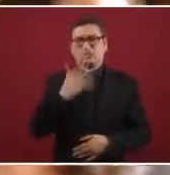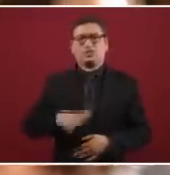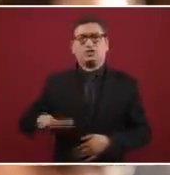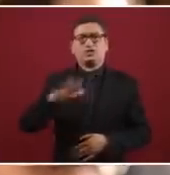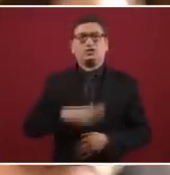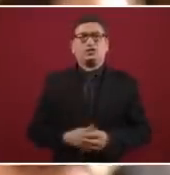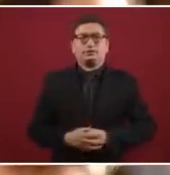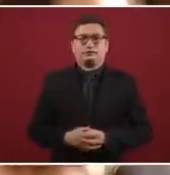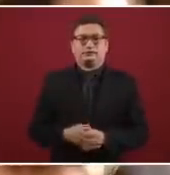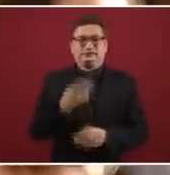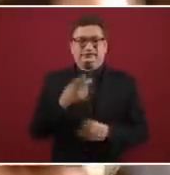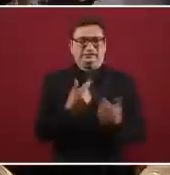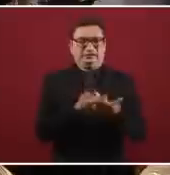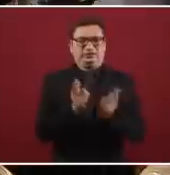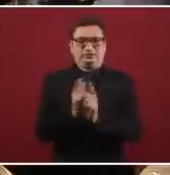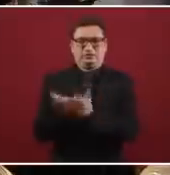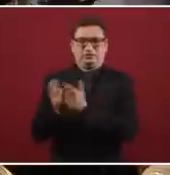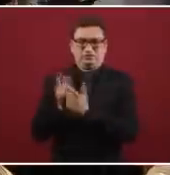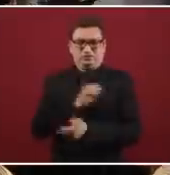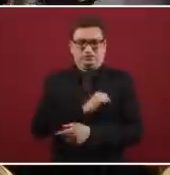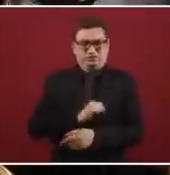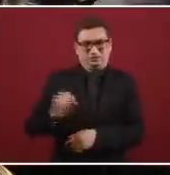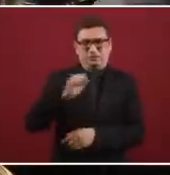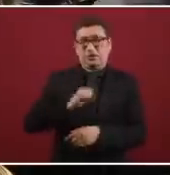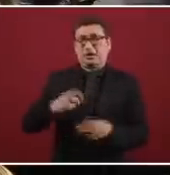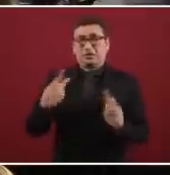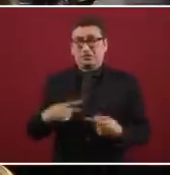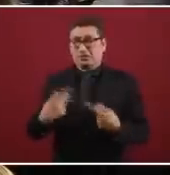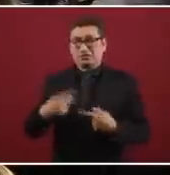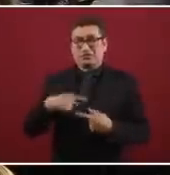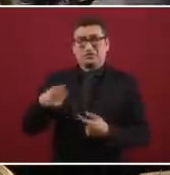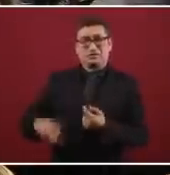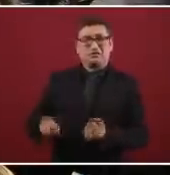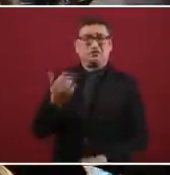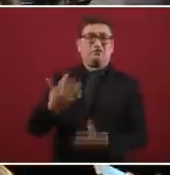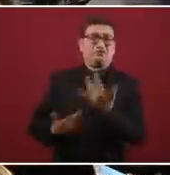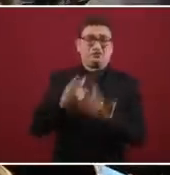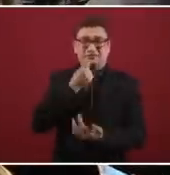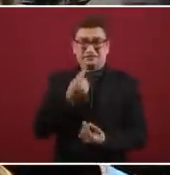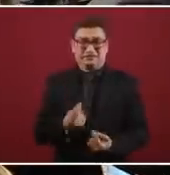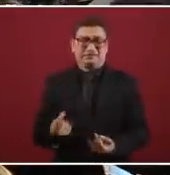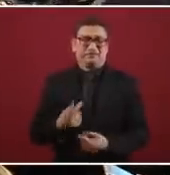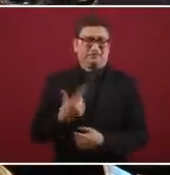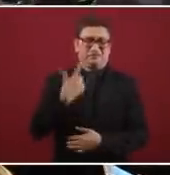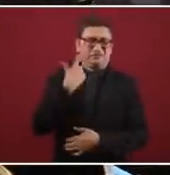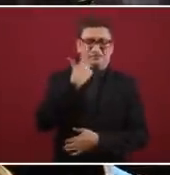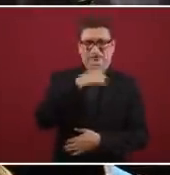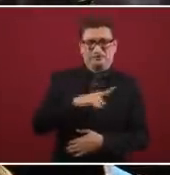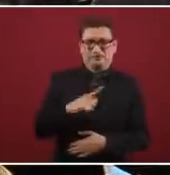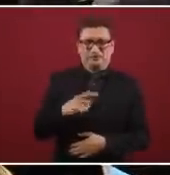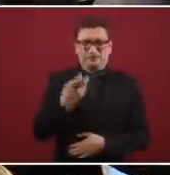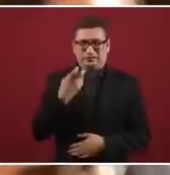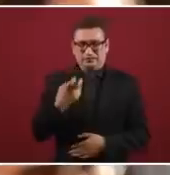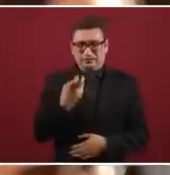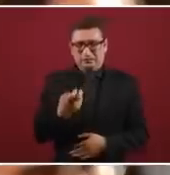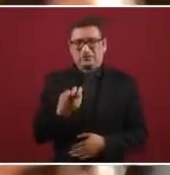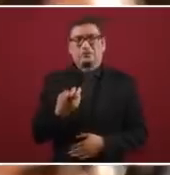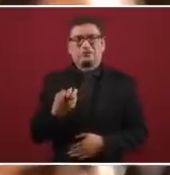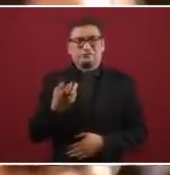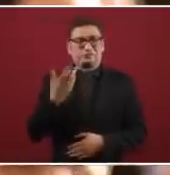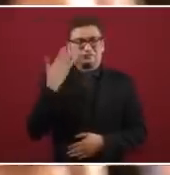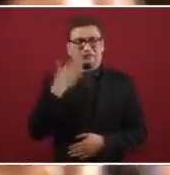estos grupos armados a quemar vivos a niños, como ocurrió? Lamentablemente, por estos hechos,